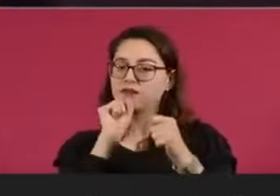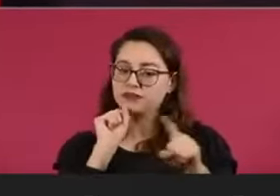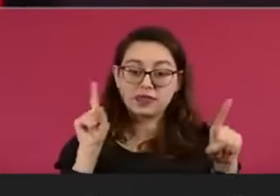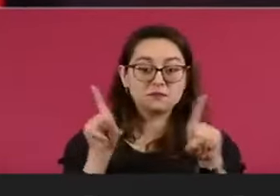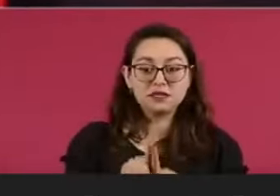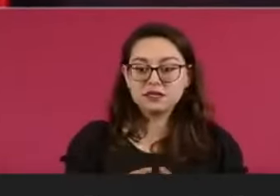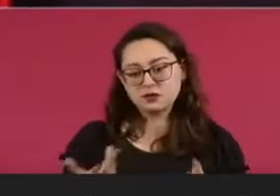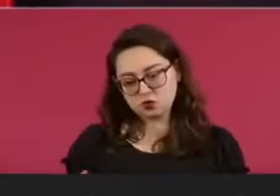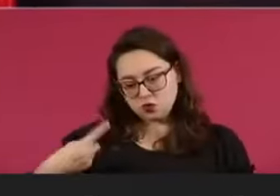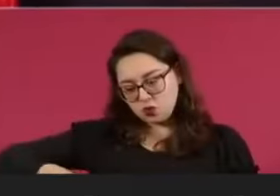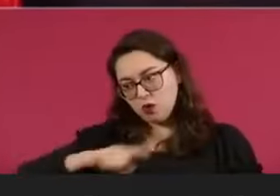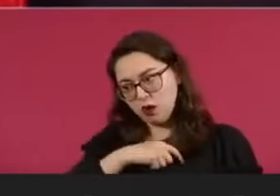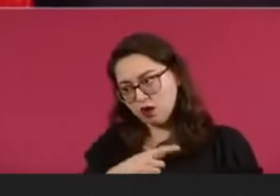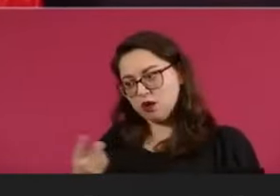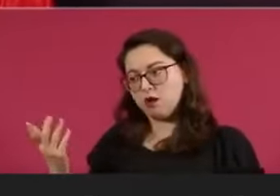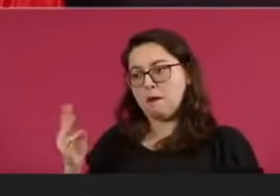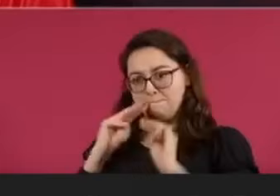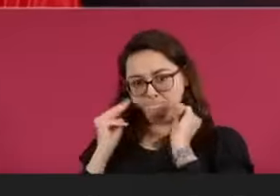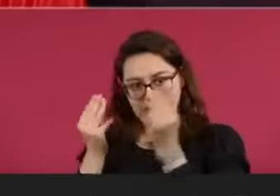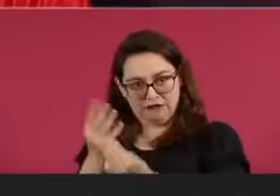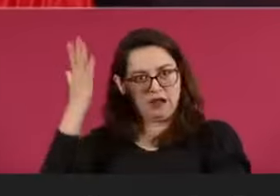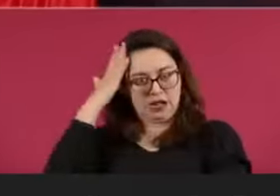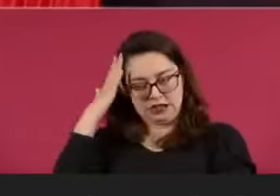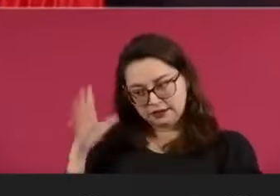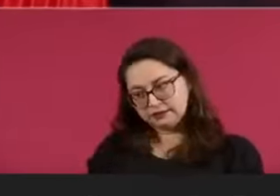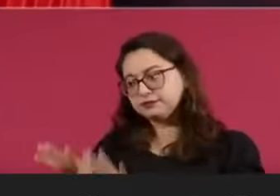de jueces, y ahora más,